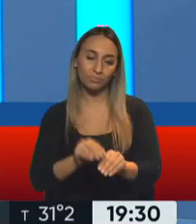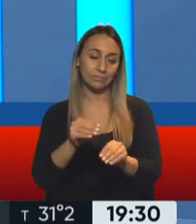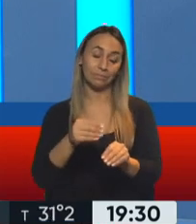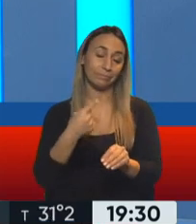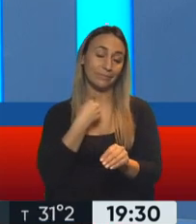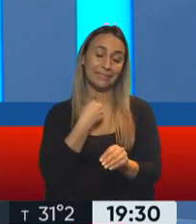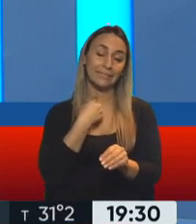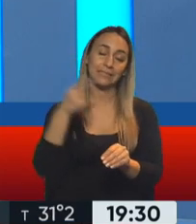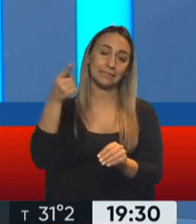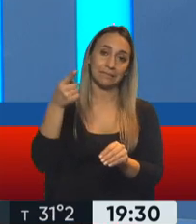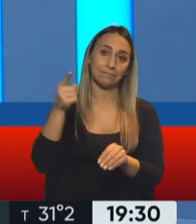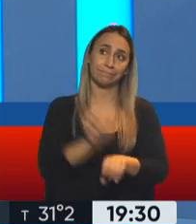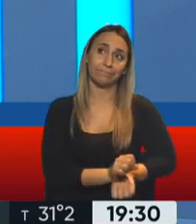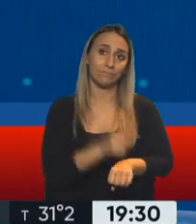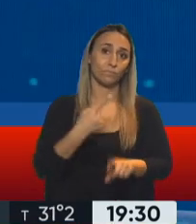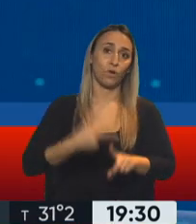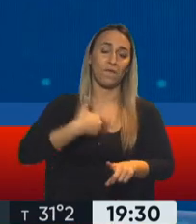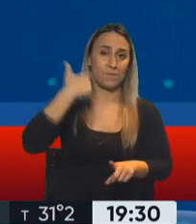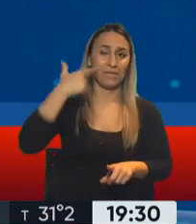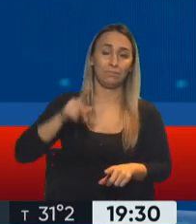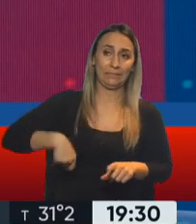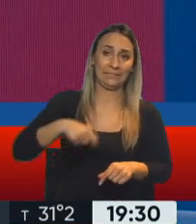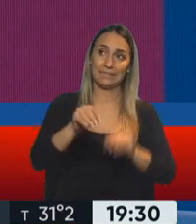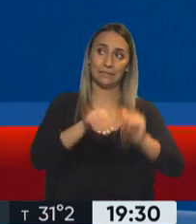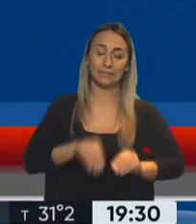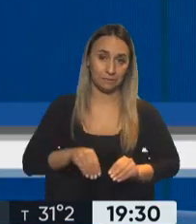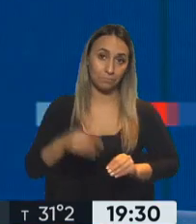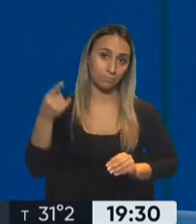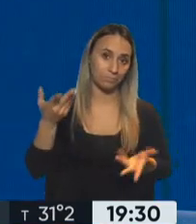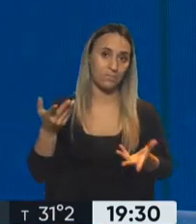Internacional, eso es inevitable. En el perfil que tenga ese presupuesto. Gracias, por NASA, favor. Muy clara.